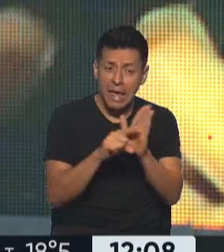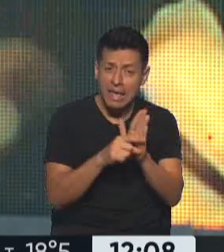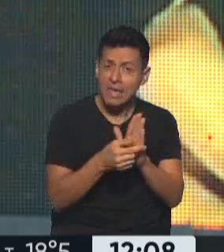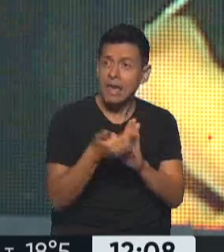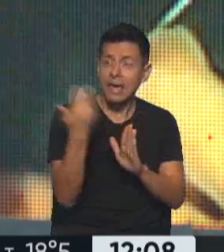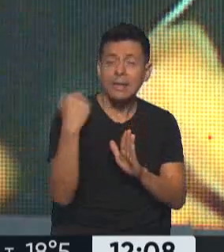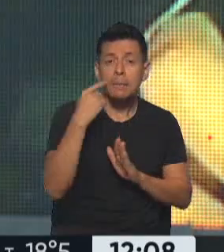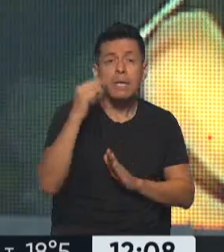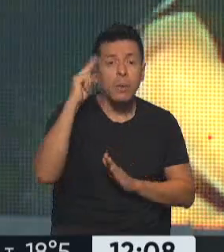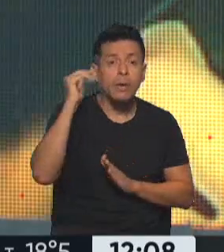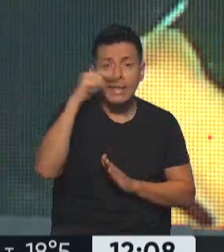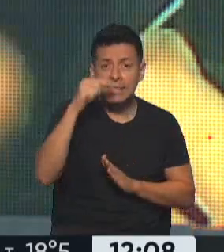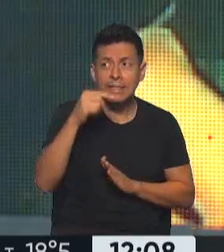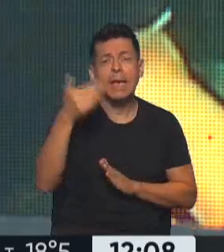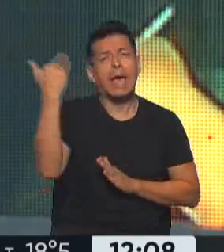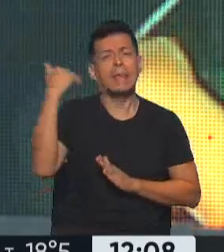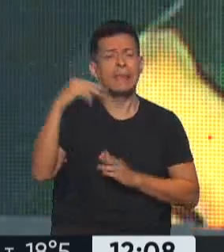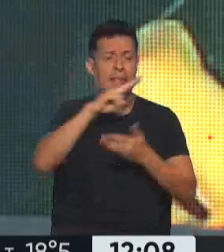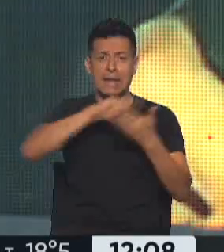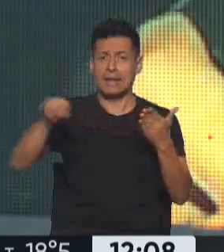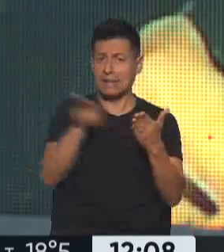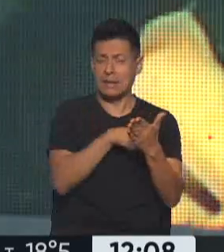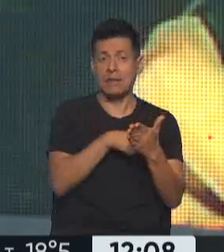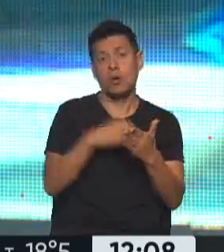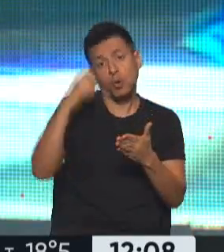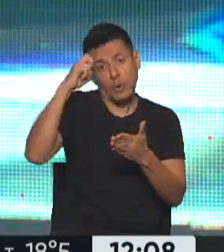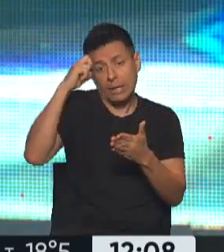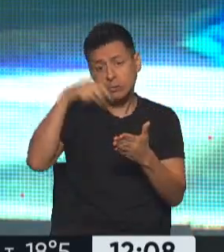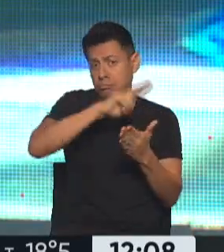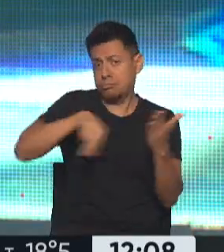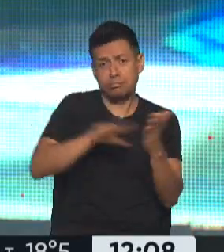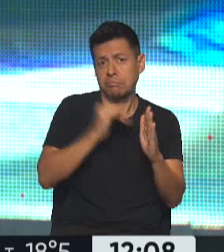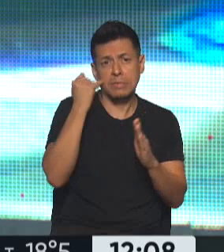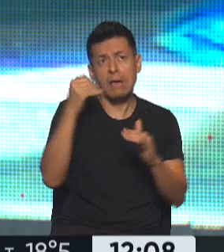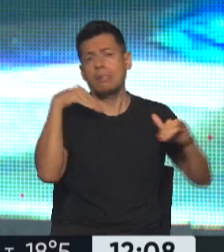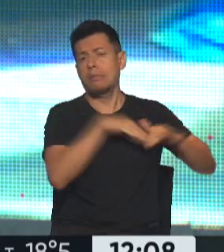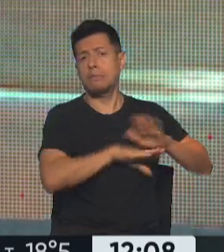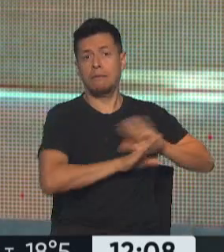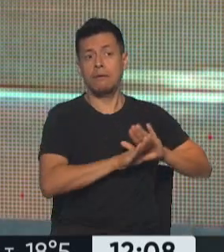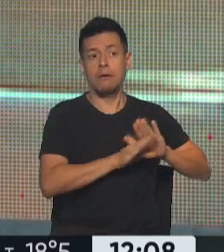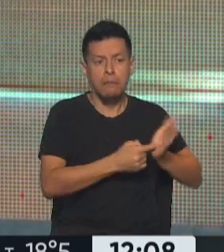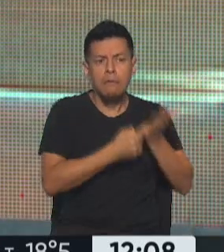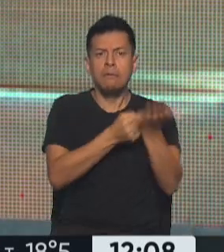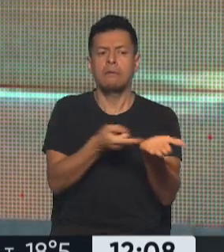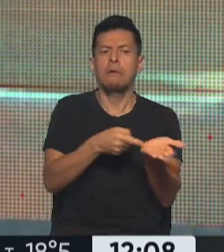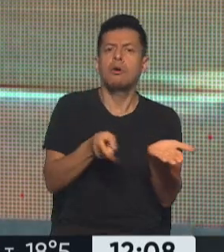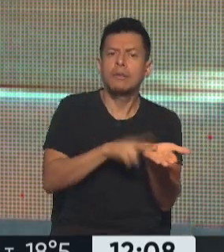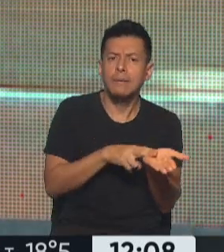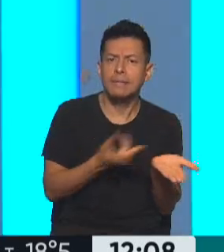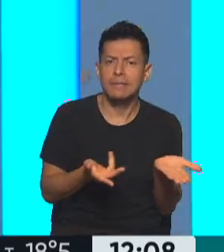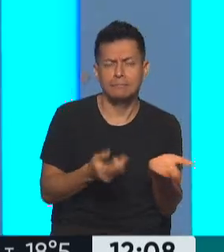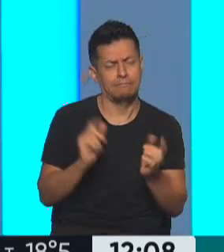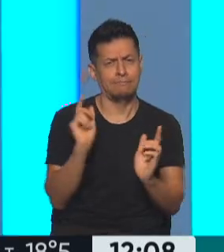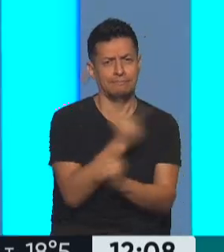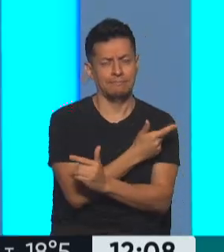de 1997, una ley derogada por el Congreso de la Nación, algo verdaderamente también inédito,